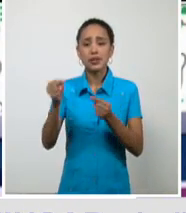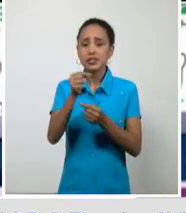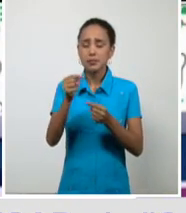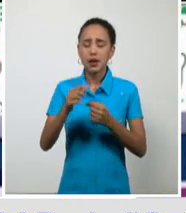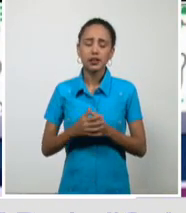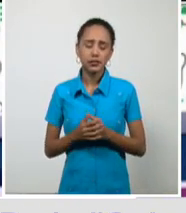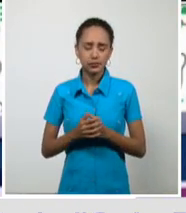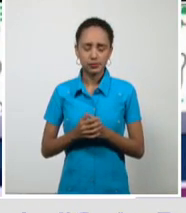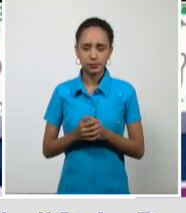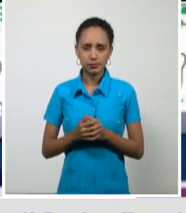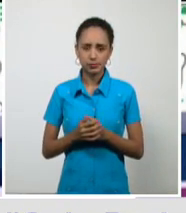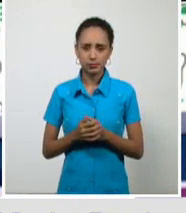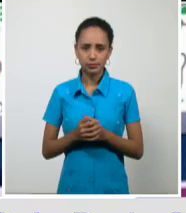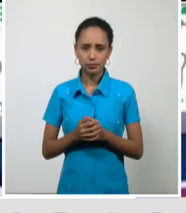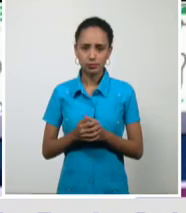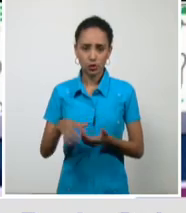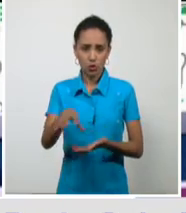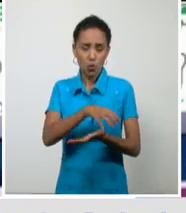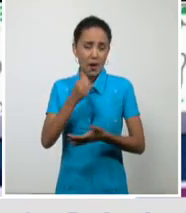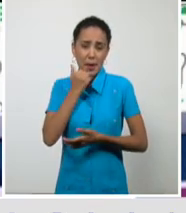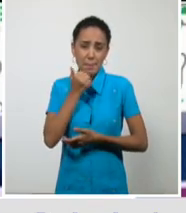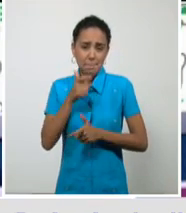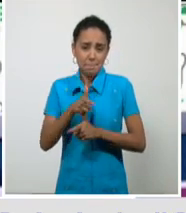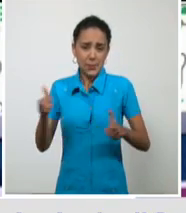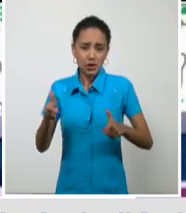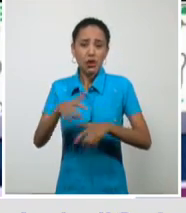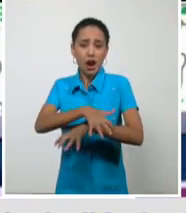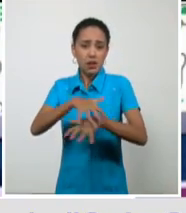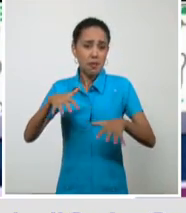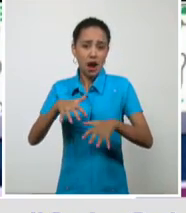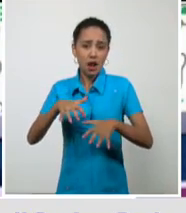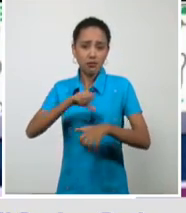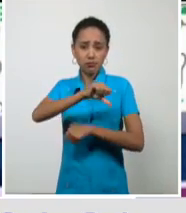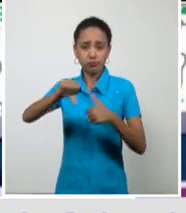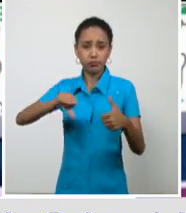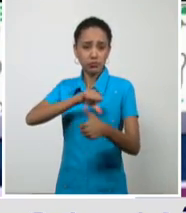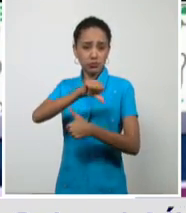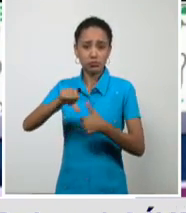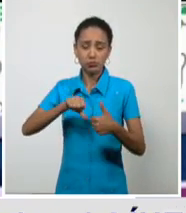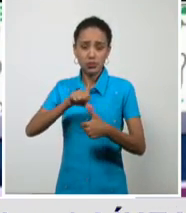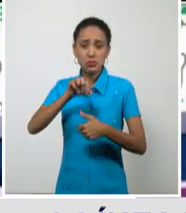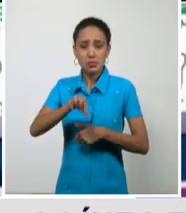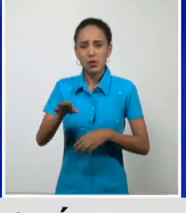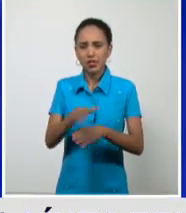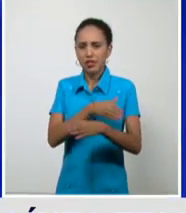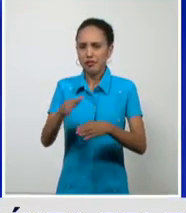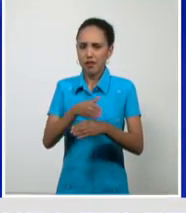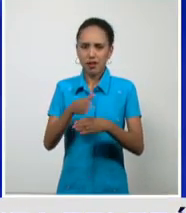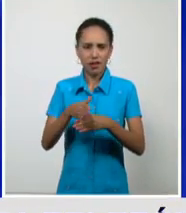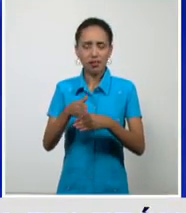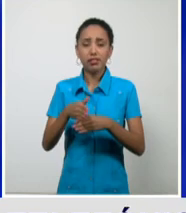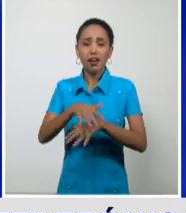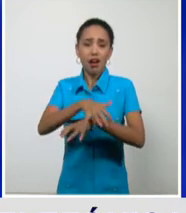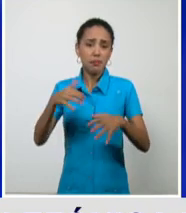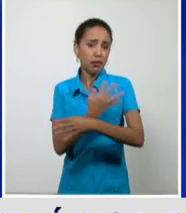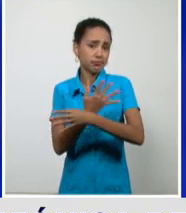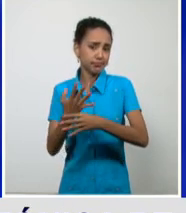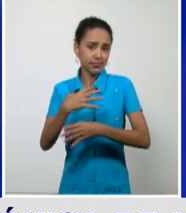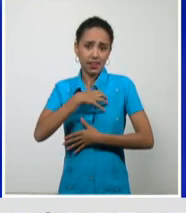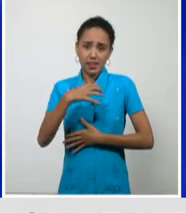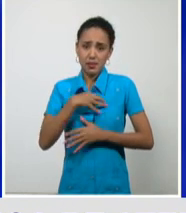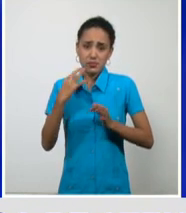mayor endemismo en todo el Mar Caribe, las diferentes especies que poseemos. Así mismo es. Como bien